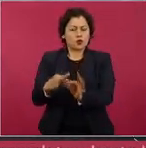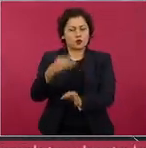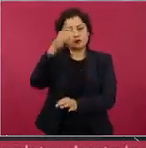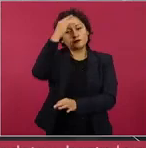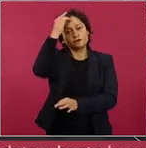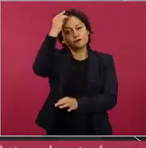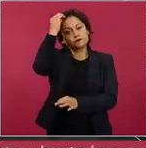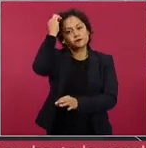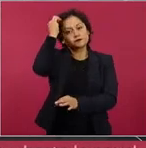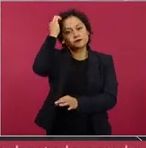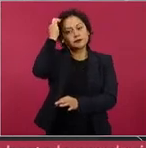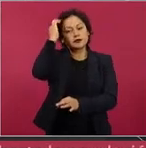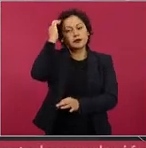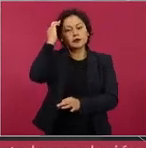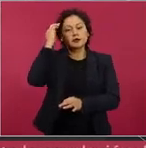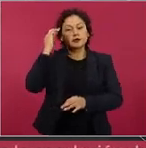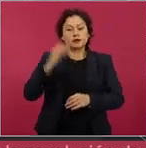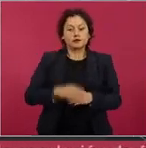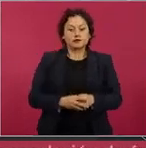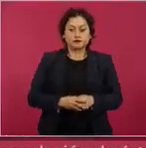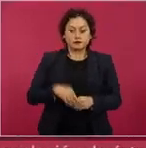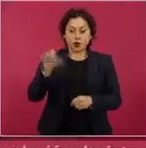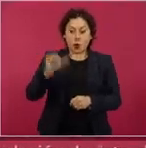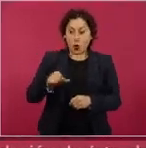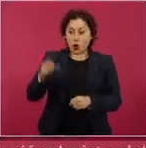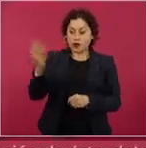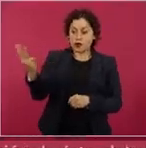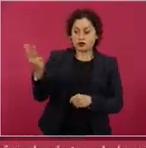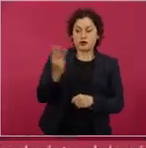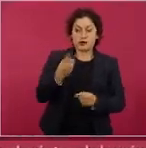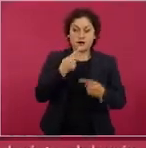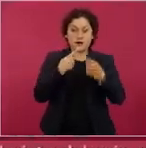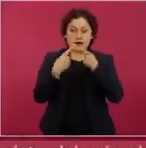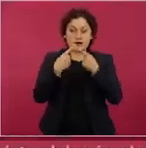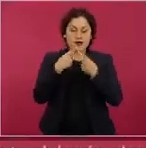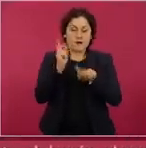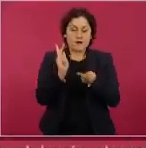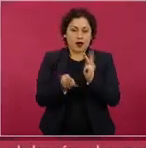Y hoy vamos a evaluar. Le voy a pedir